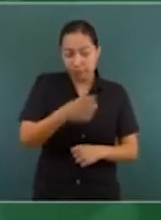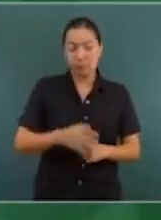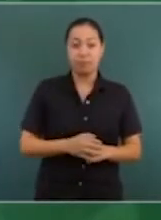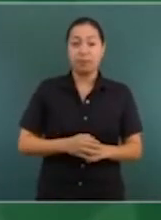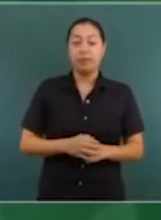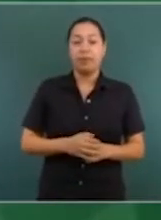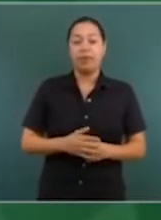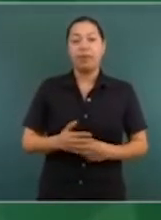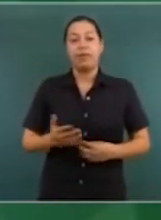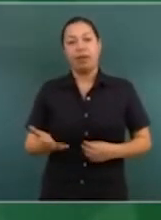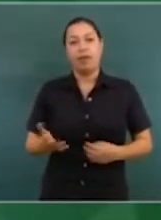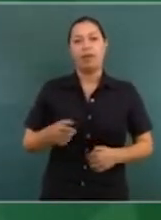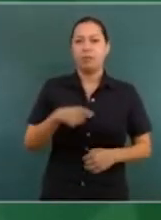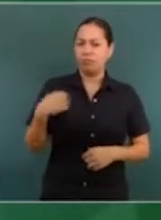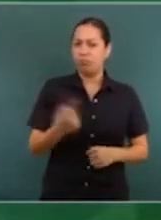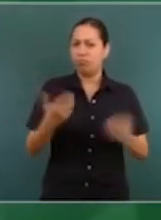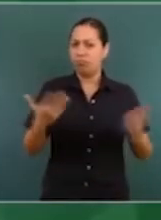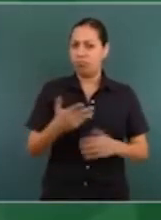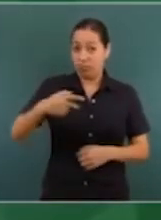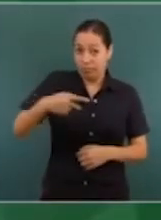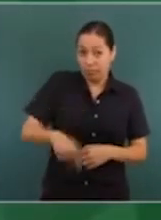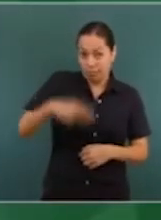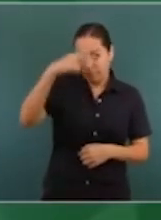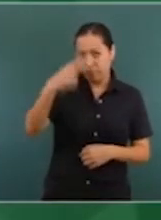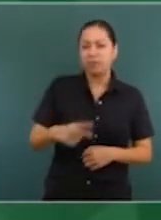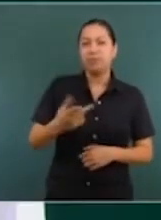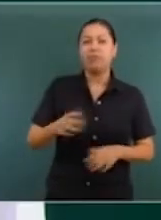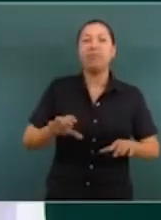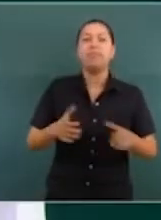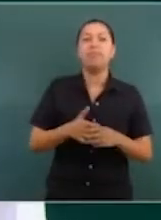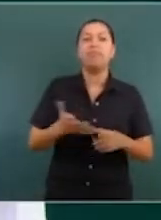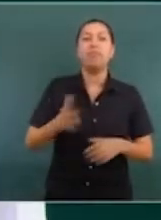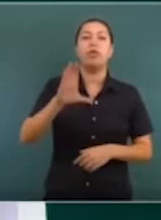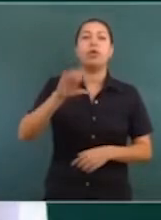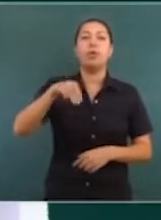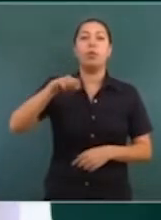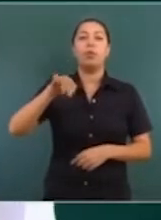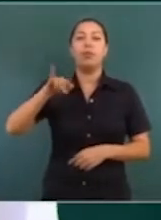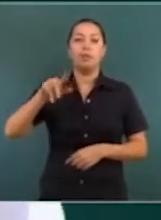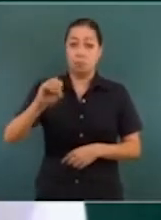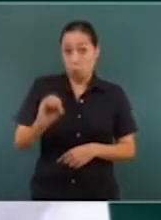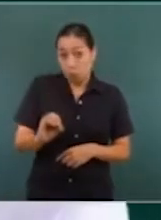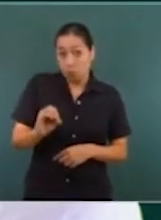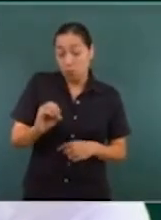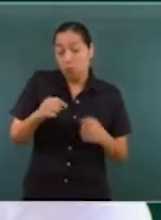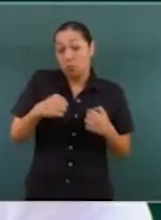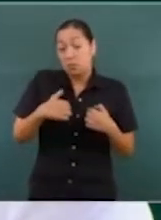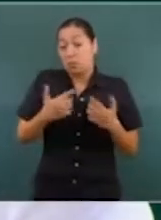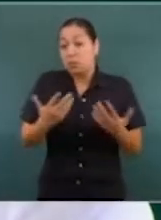a establecer en México el comunismo. A mí me